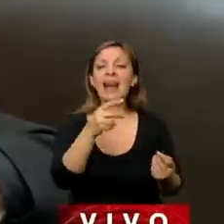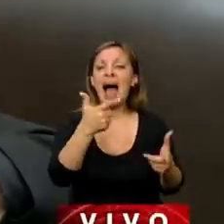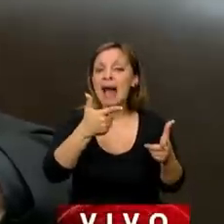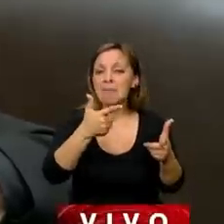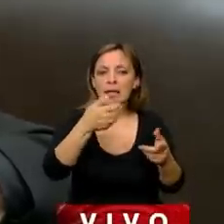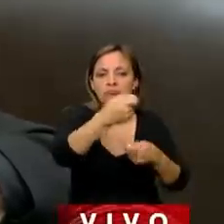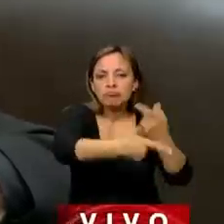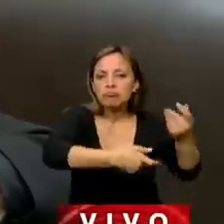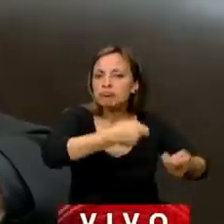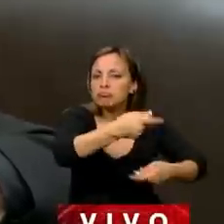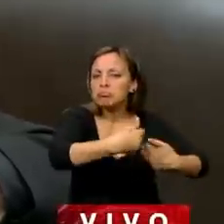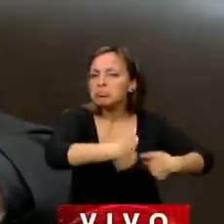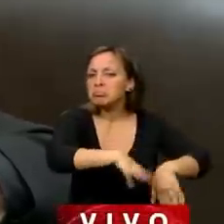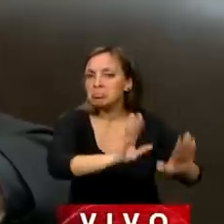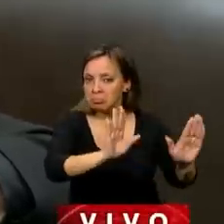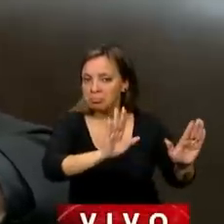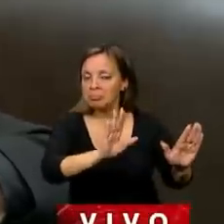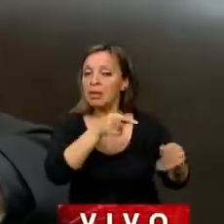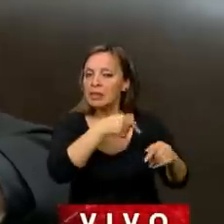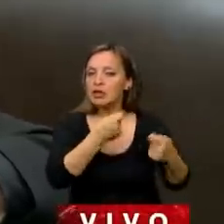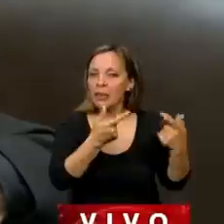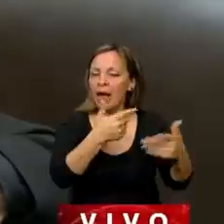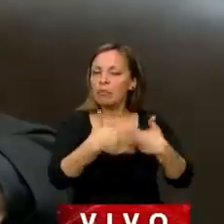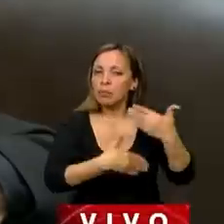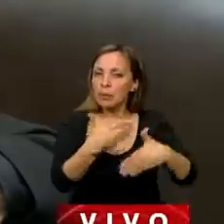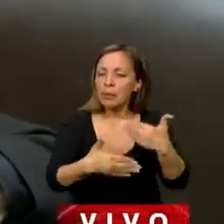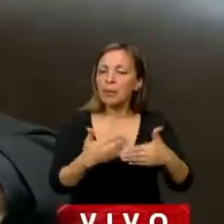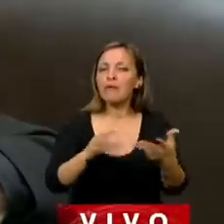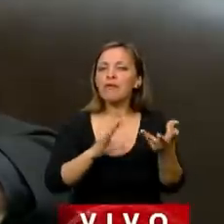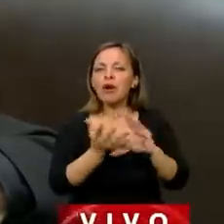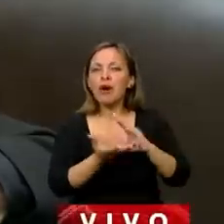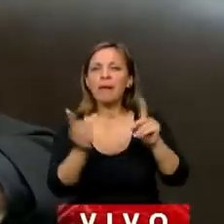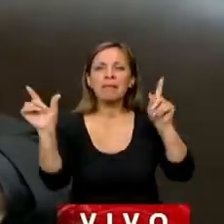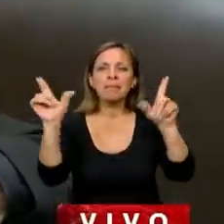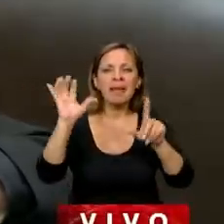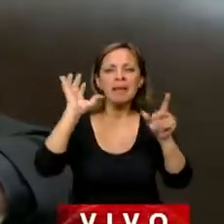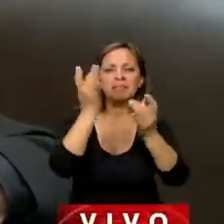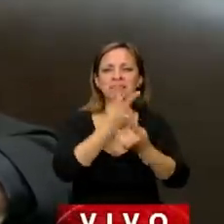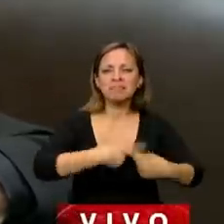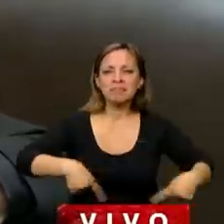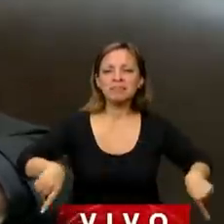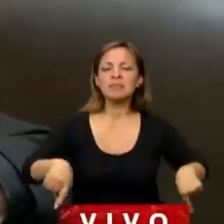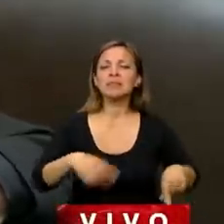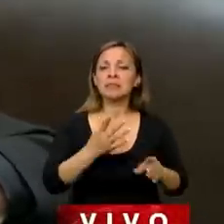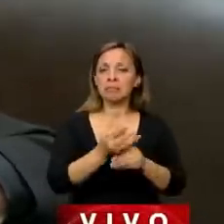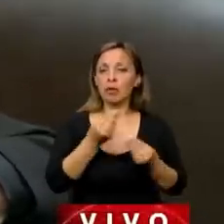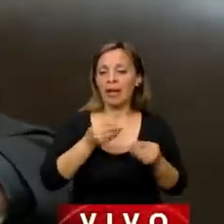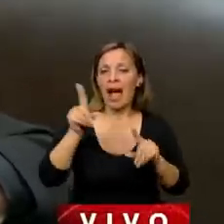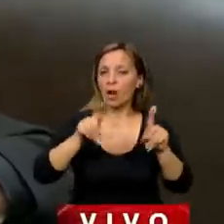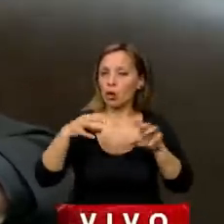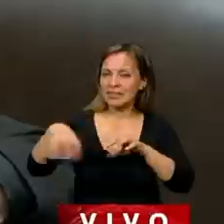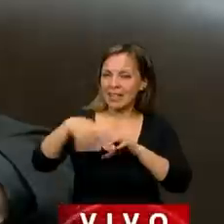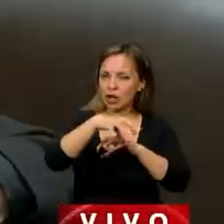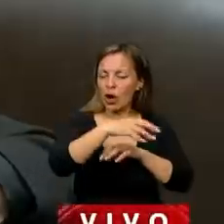que ha logrado generar avances en el tratamiento mediático que se le da a la carrera armamentística que desde muchos sectores